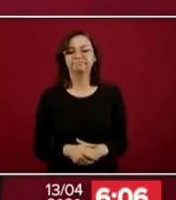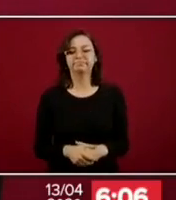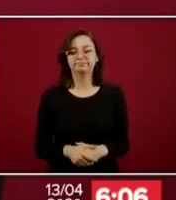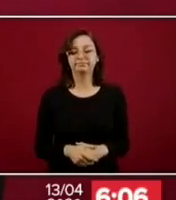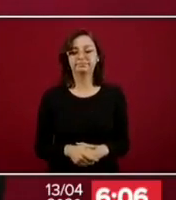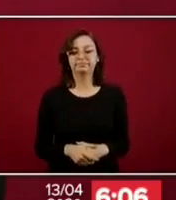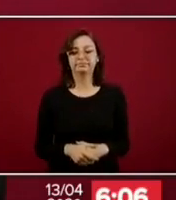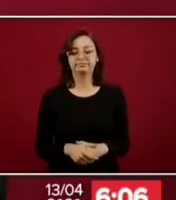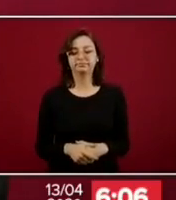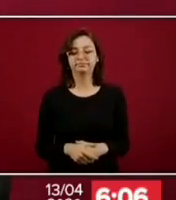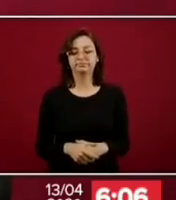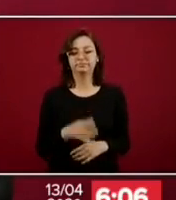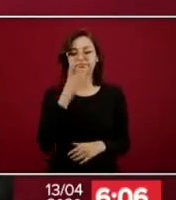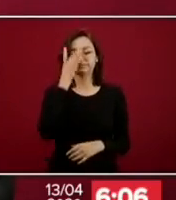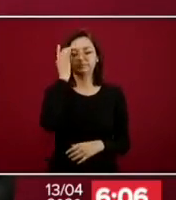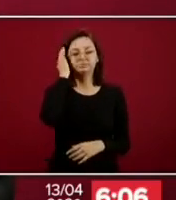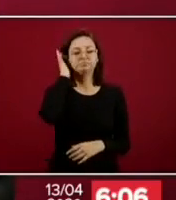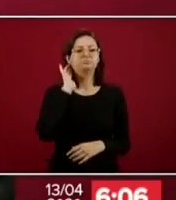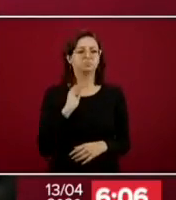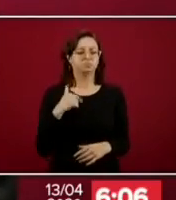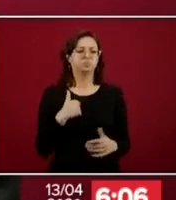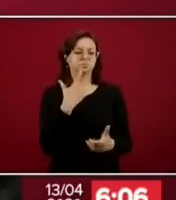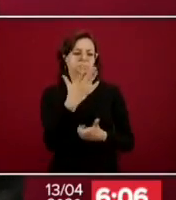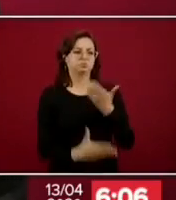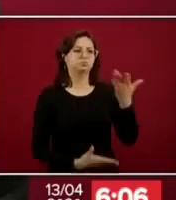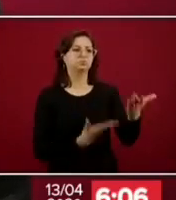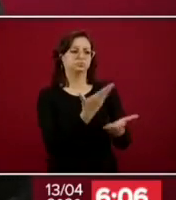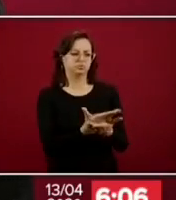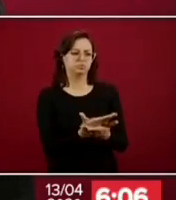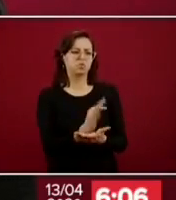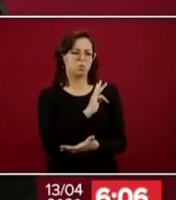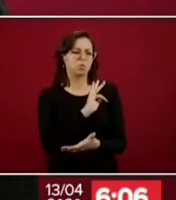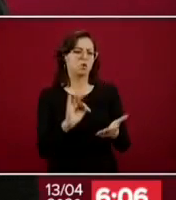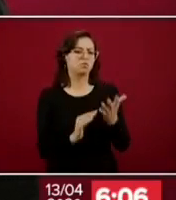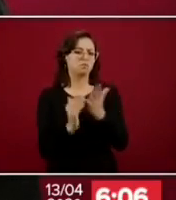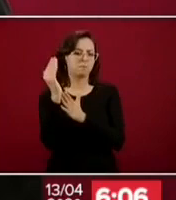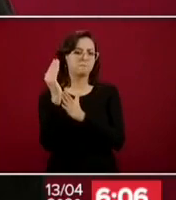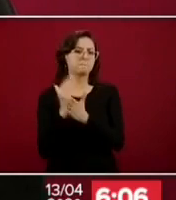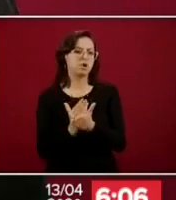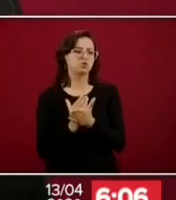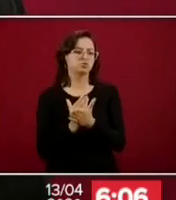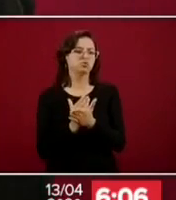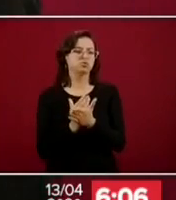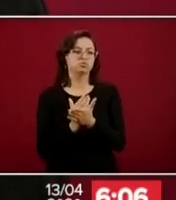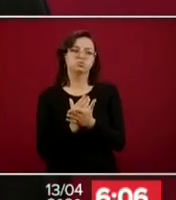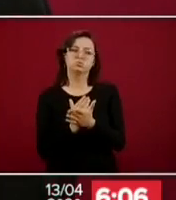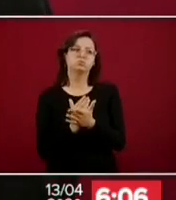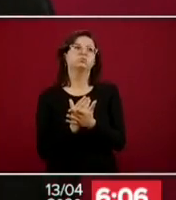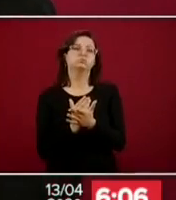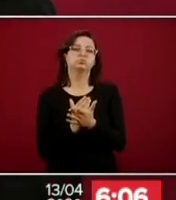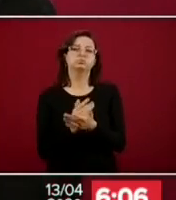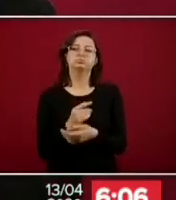Y le hice la propuesta, que afortunadamente la aceptó,